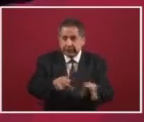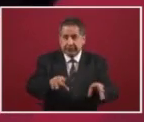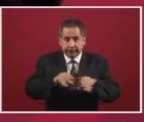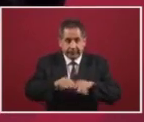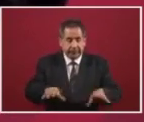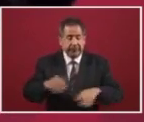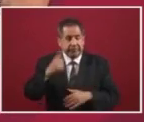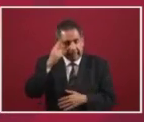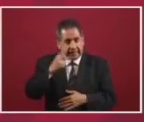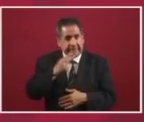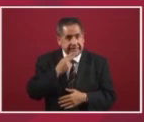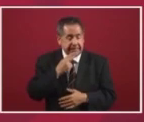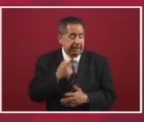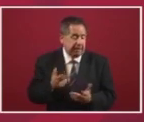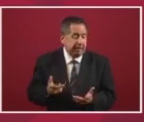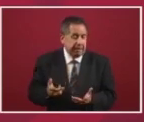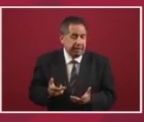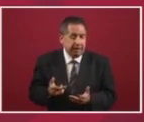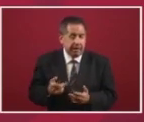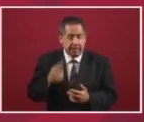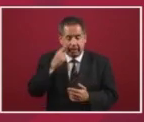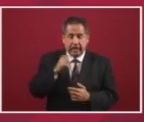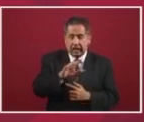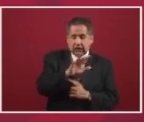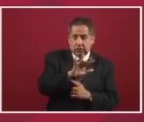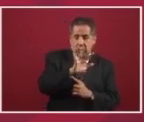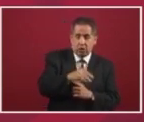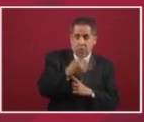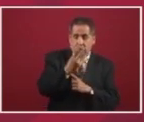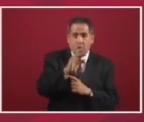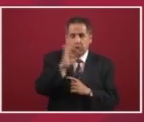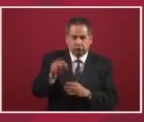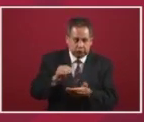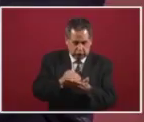mantener el 54%